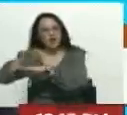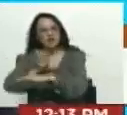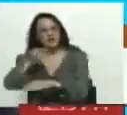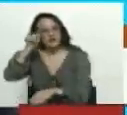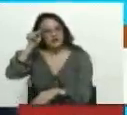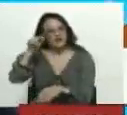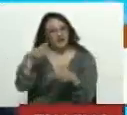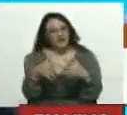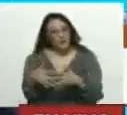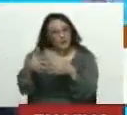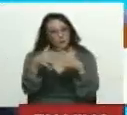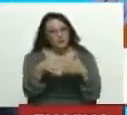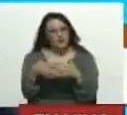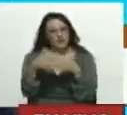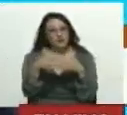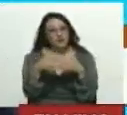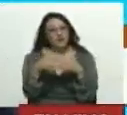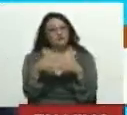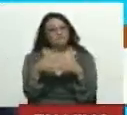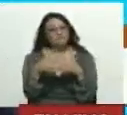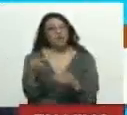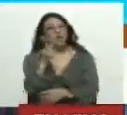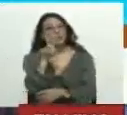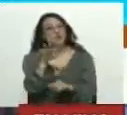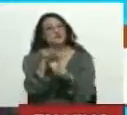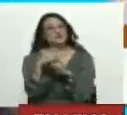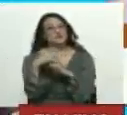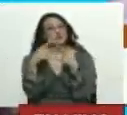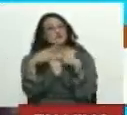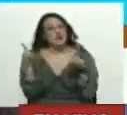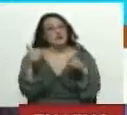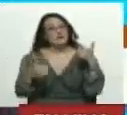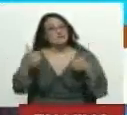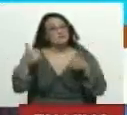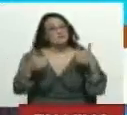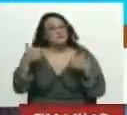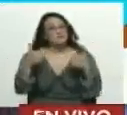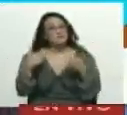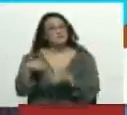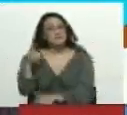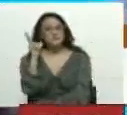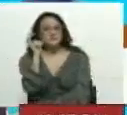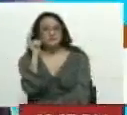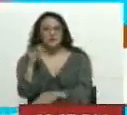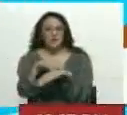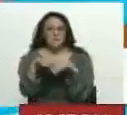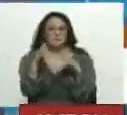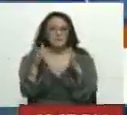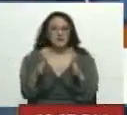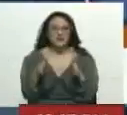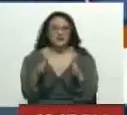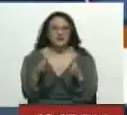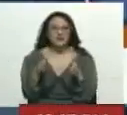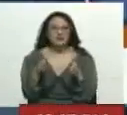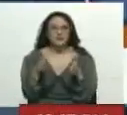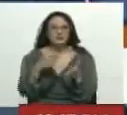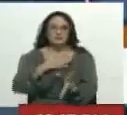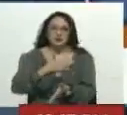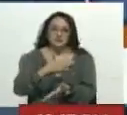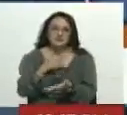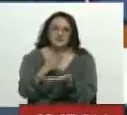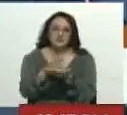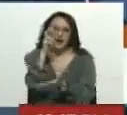son dos realidades muy distintas cuando escuchaba el compañero un ministro que para mí siempre va a